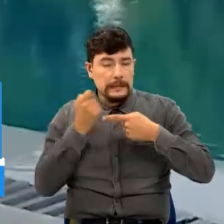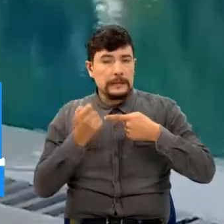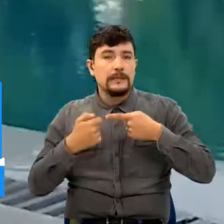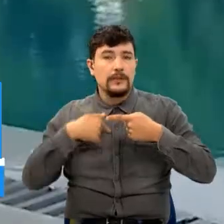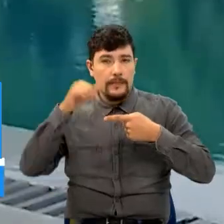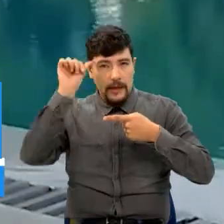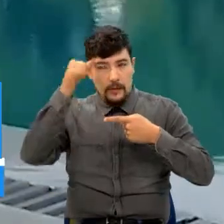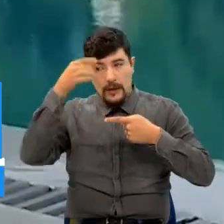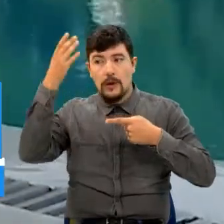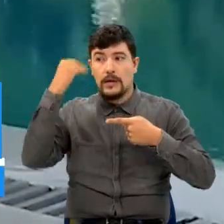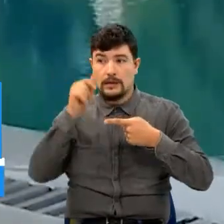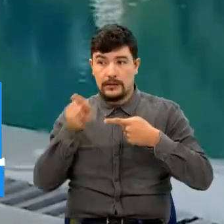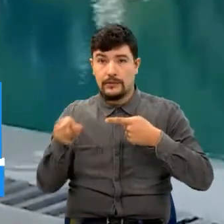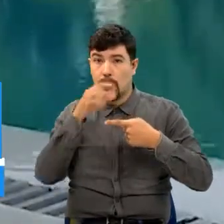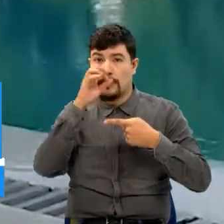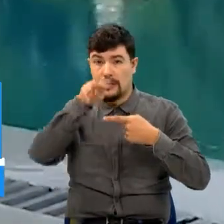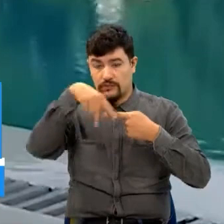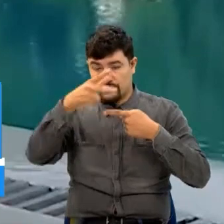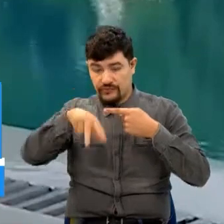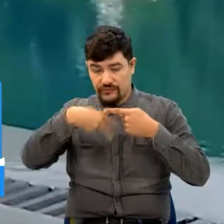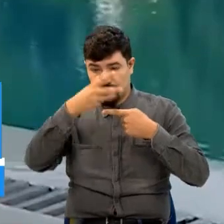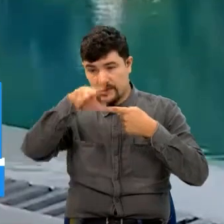su corazón se me apretó.